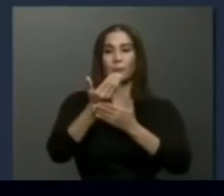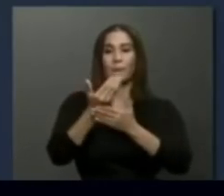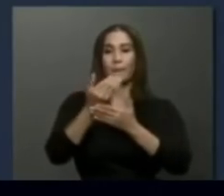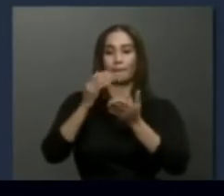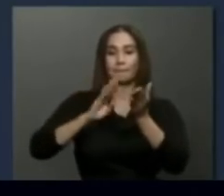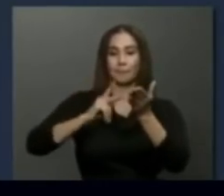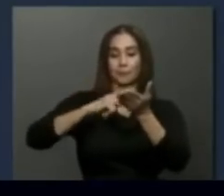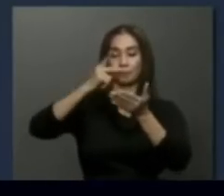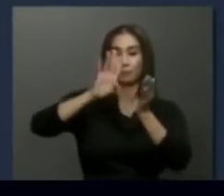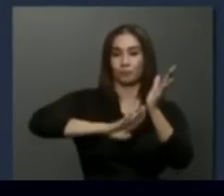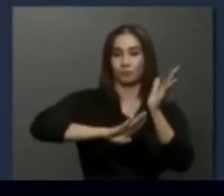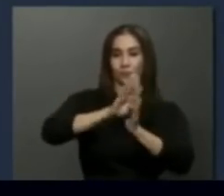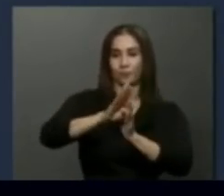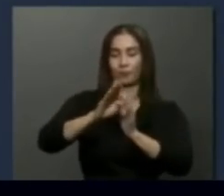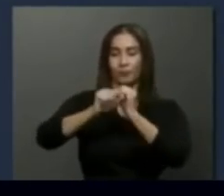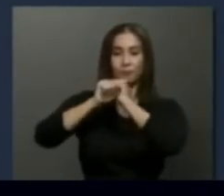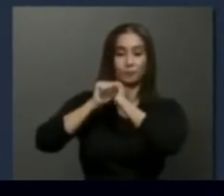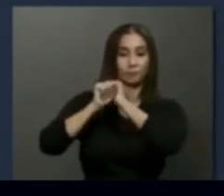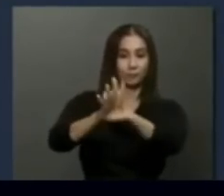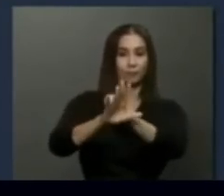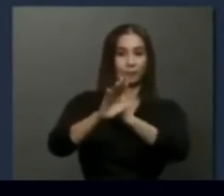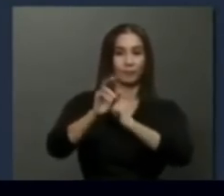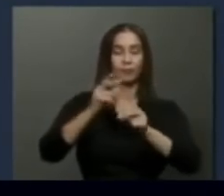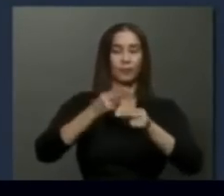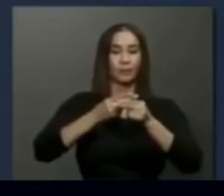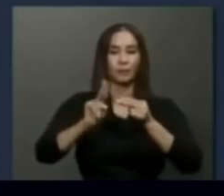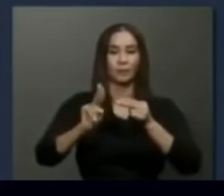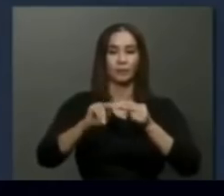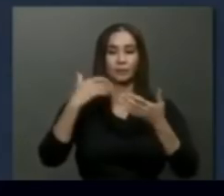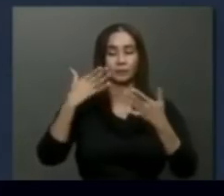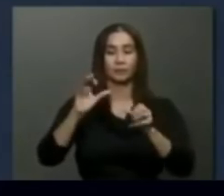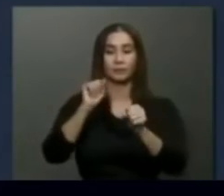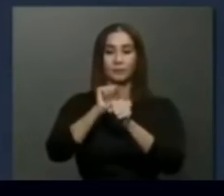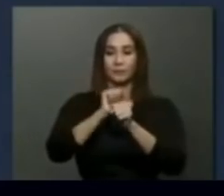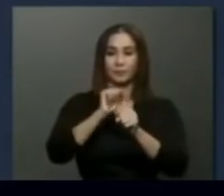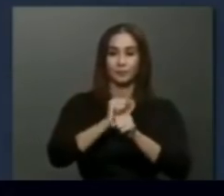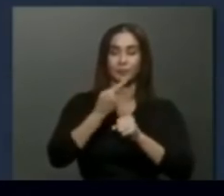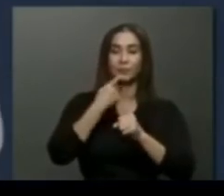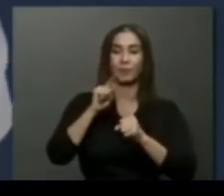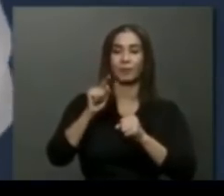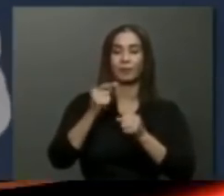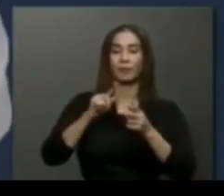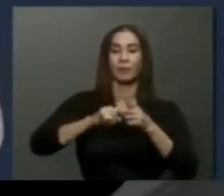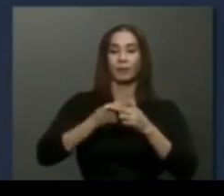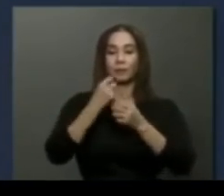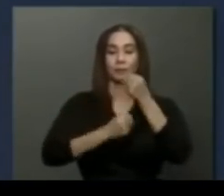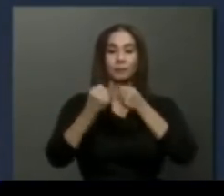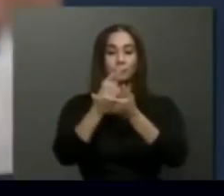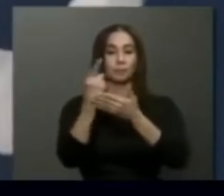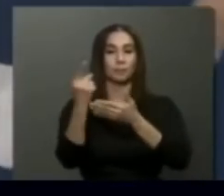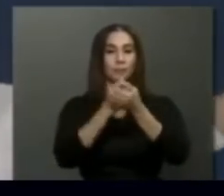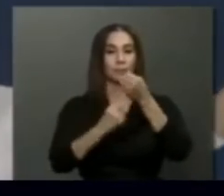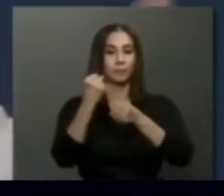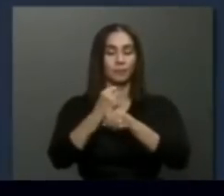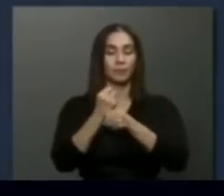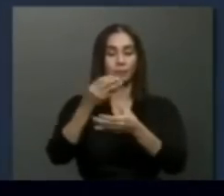de Supérate que hemos lanzado recientemente y en el que ya estamos trabajando para que a partir del año que viene, que ya